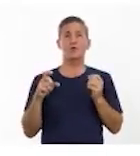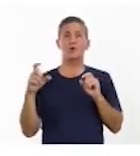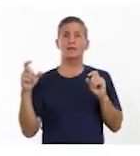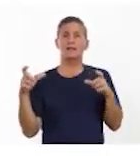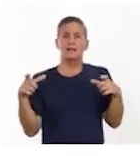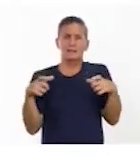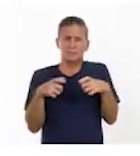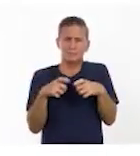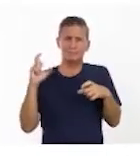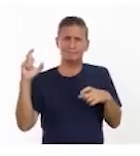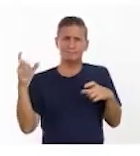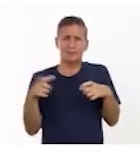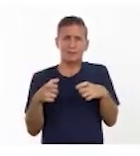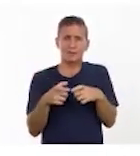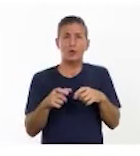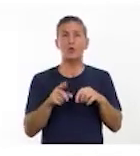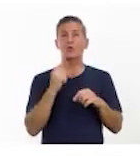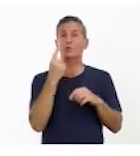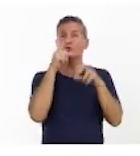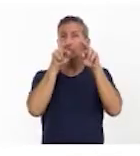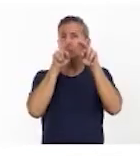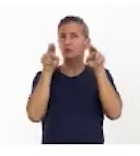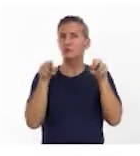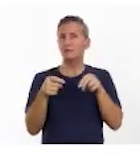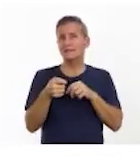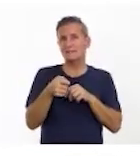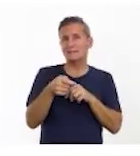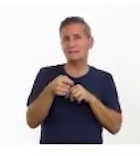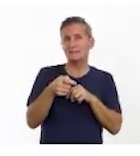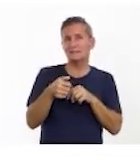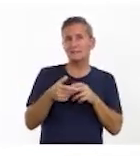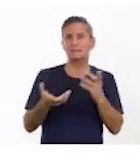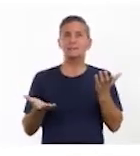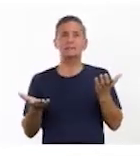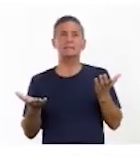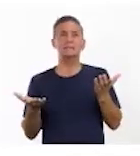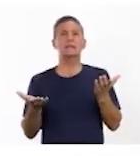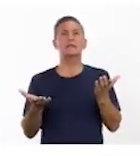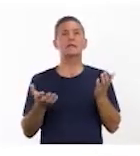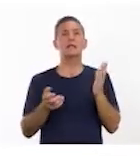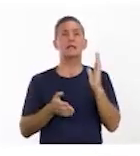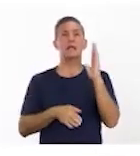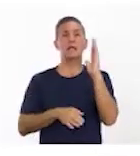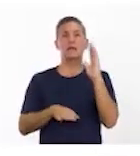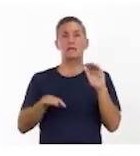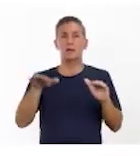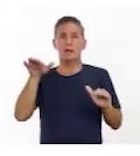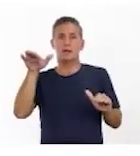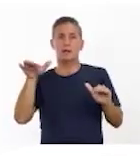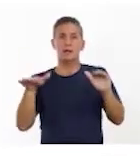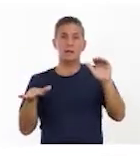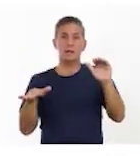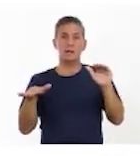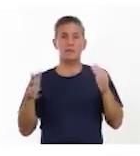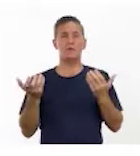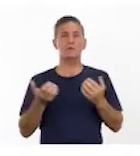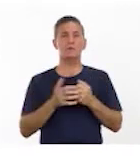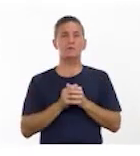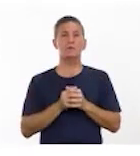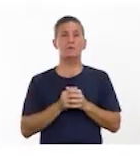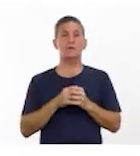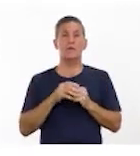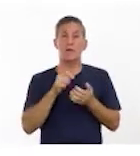velocidad o de las concentraciones. Cuando un sistema se acerca al estado de equilibrio, también se explicó.